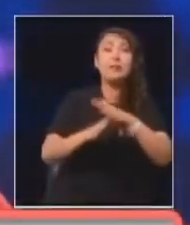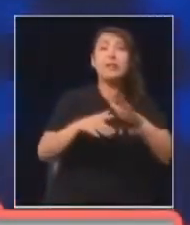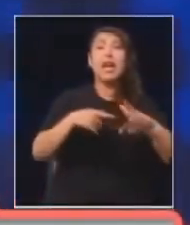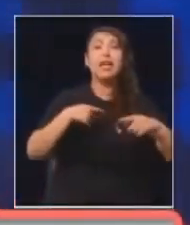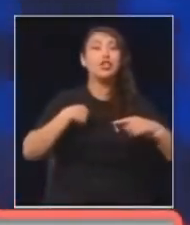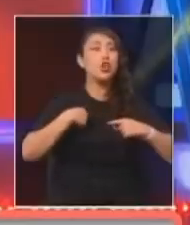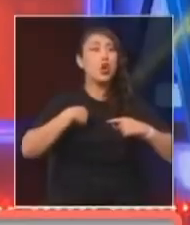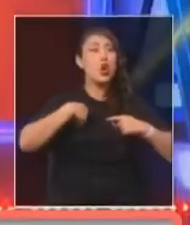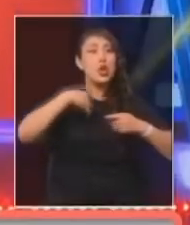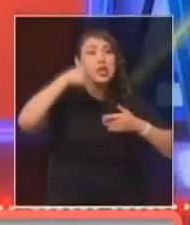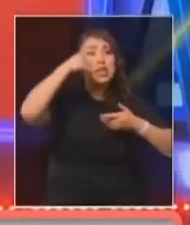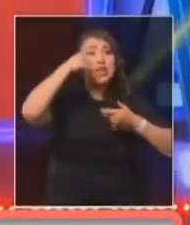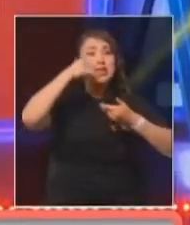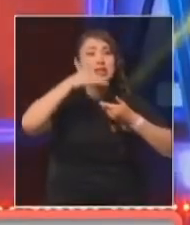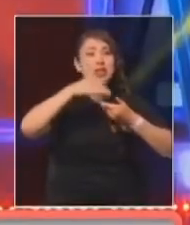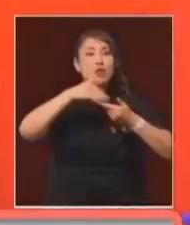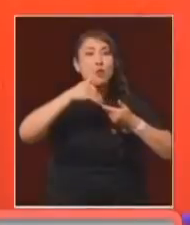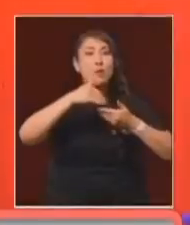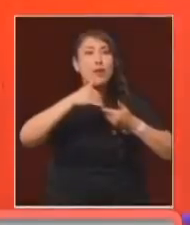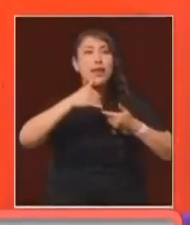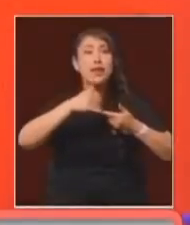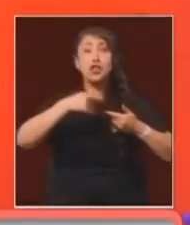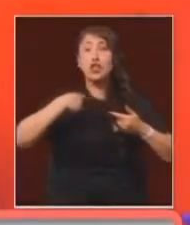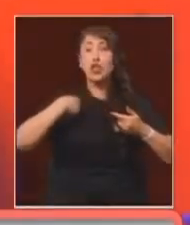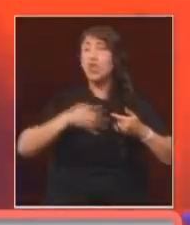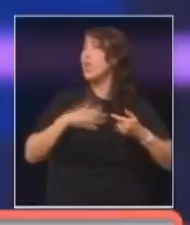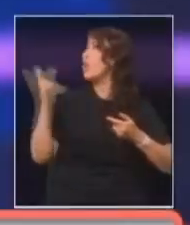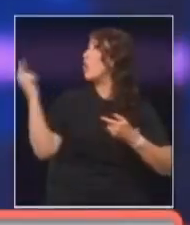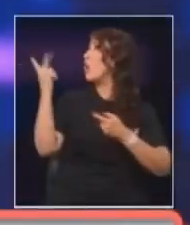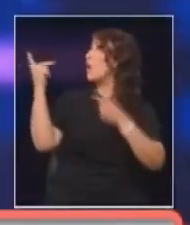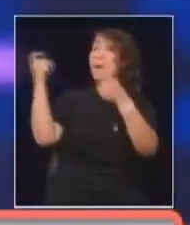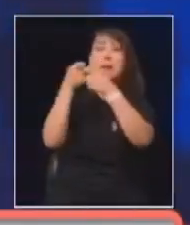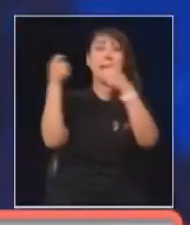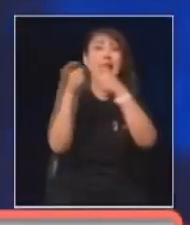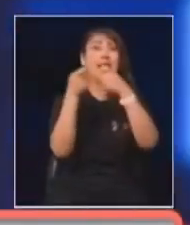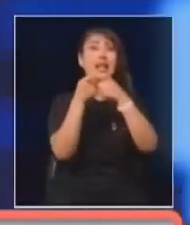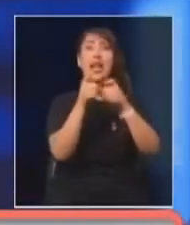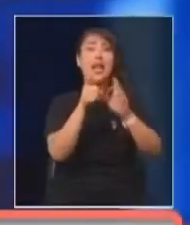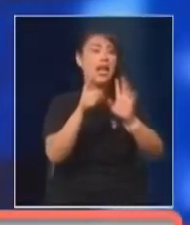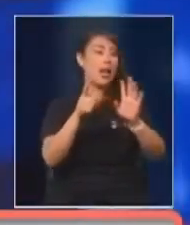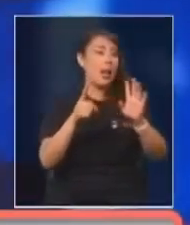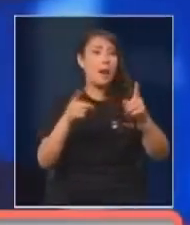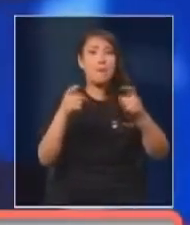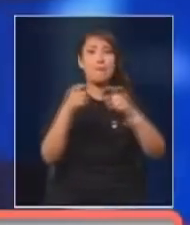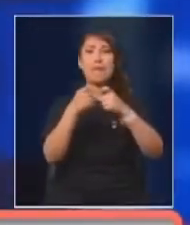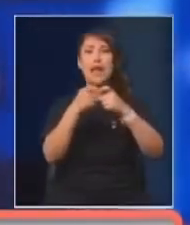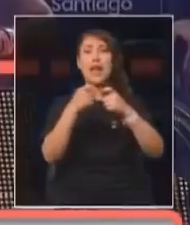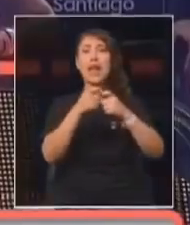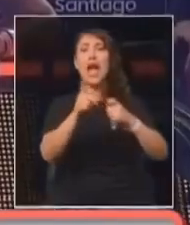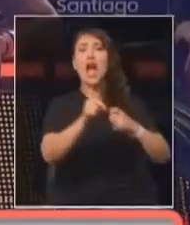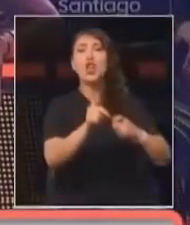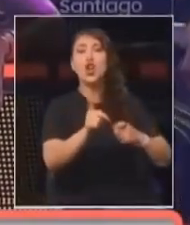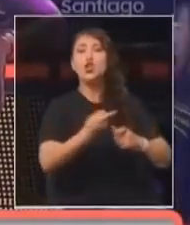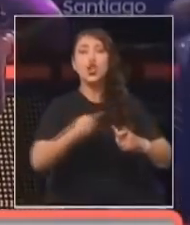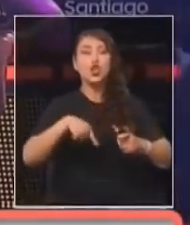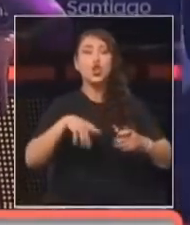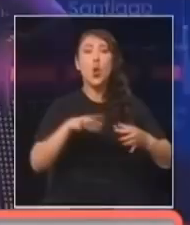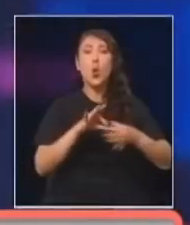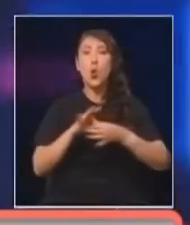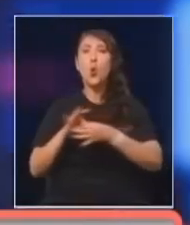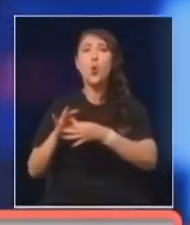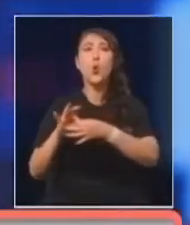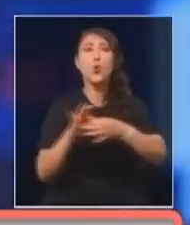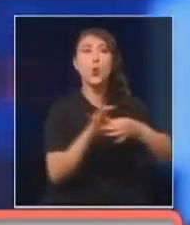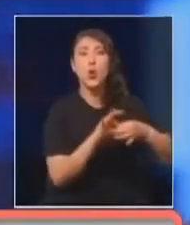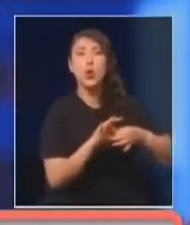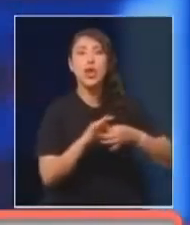Disculpen, yo no quiero el plan. No pelear, somos en unión.